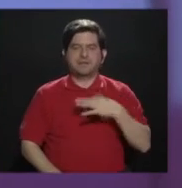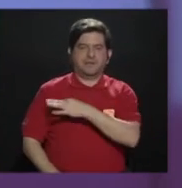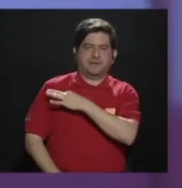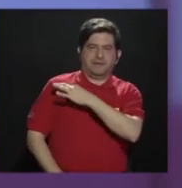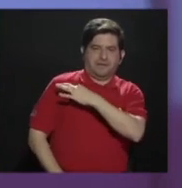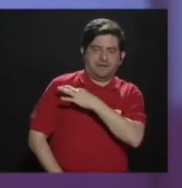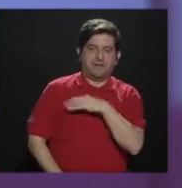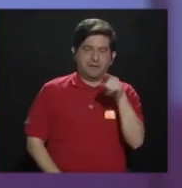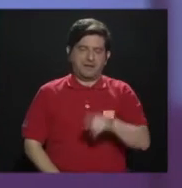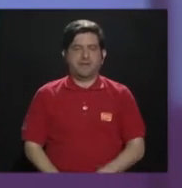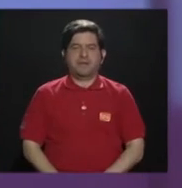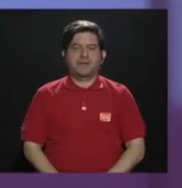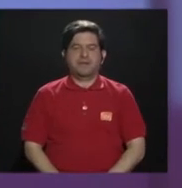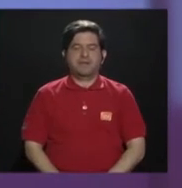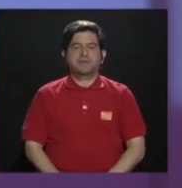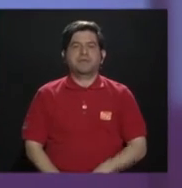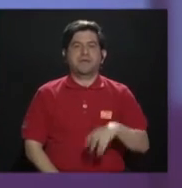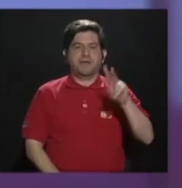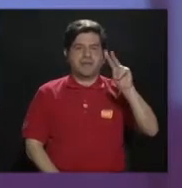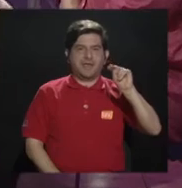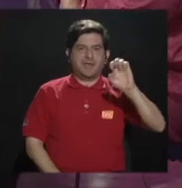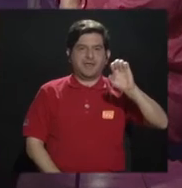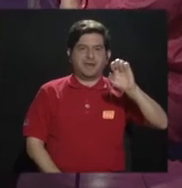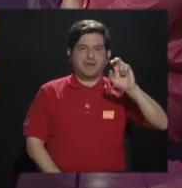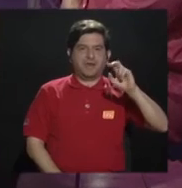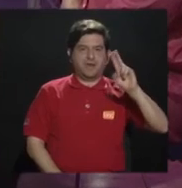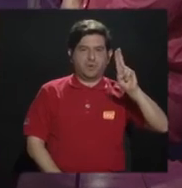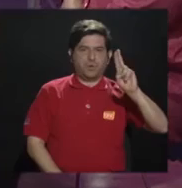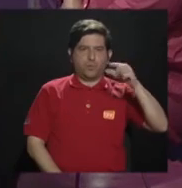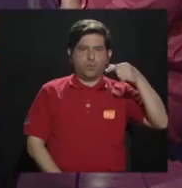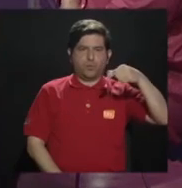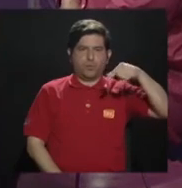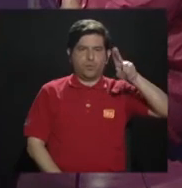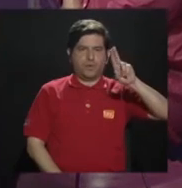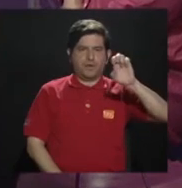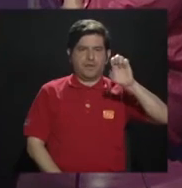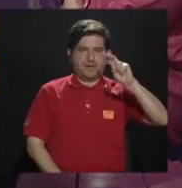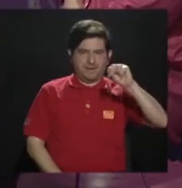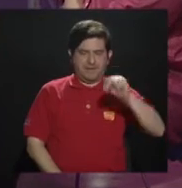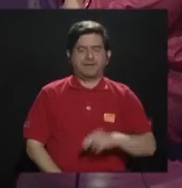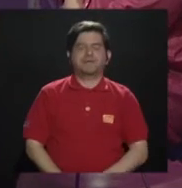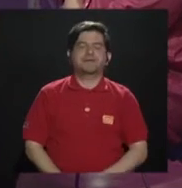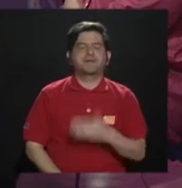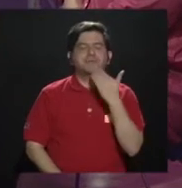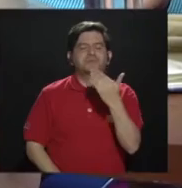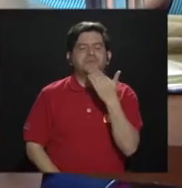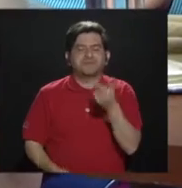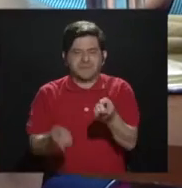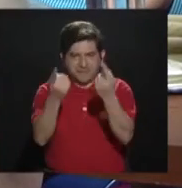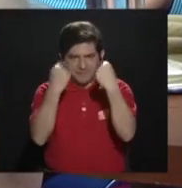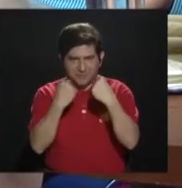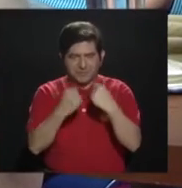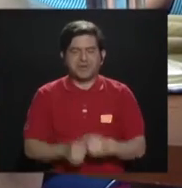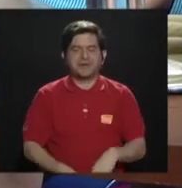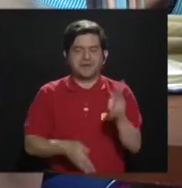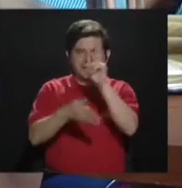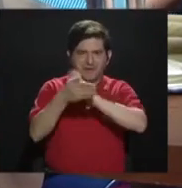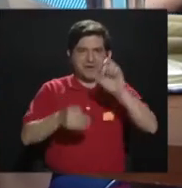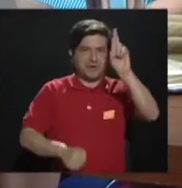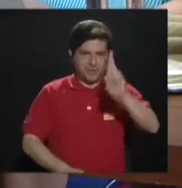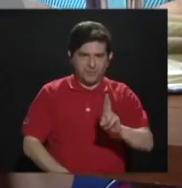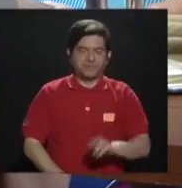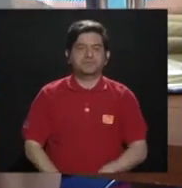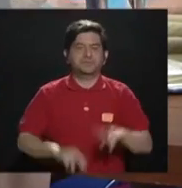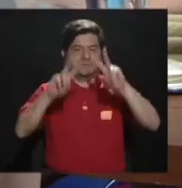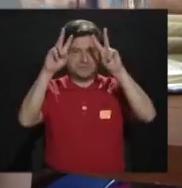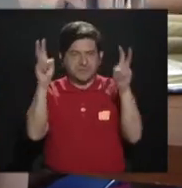es concejala de Neuquén. Muy bien, bienvenidas, muchas gracias por estar en la Universidad de Costa Rica. El tema